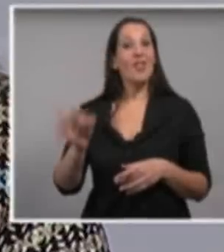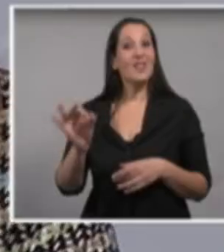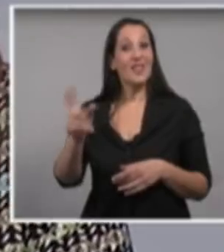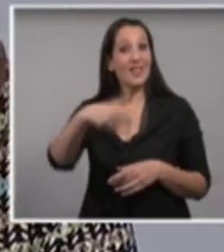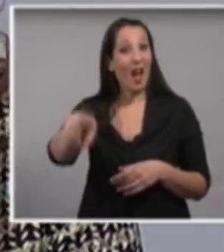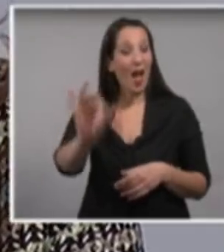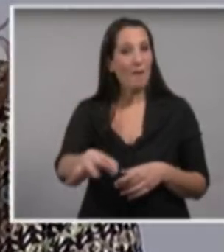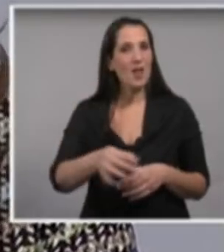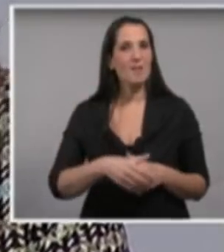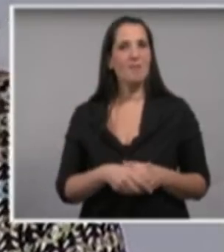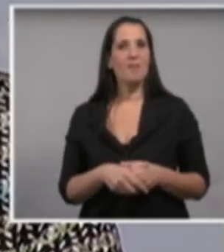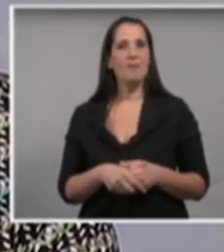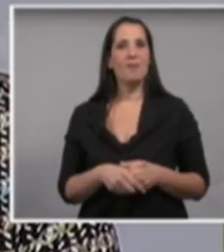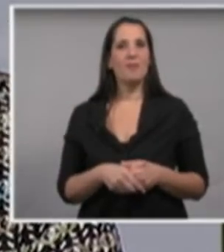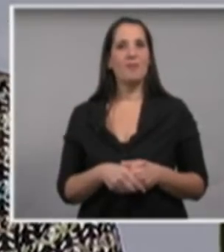Y esto